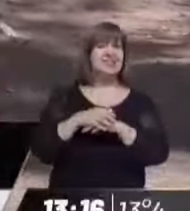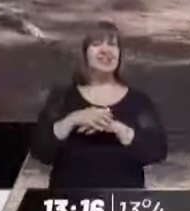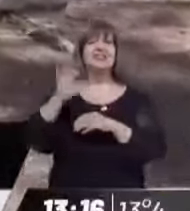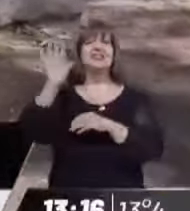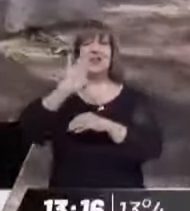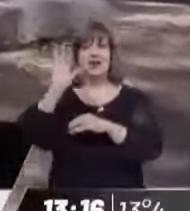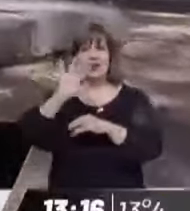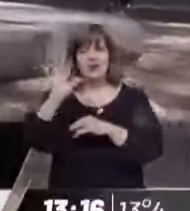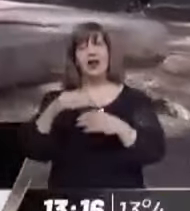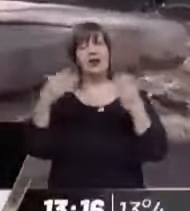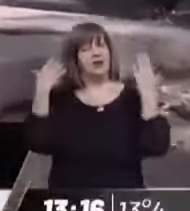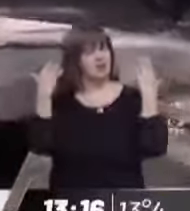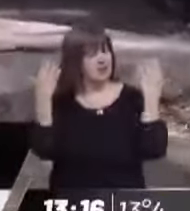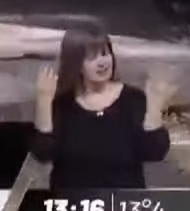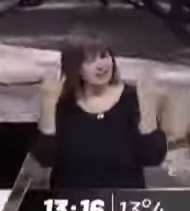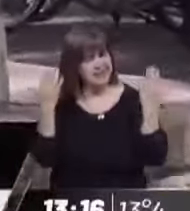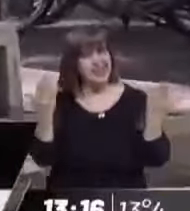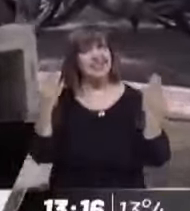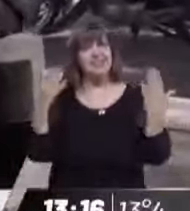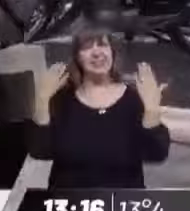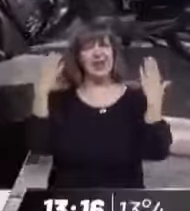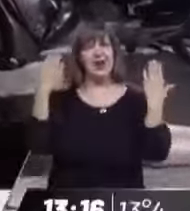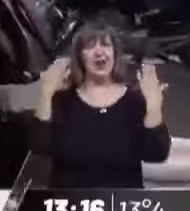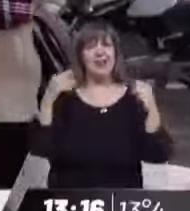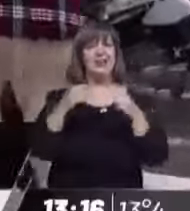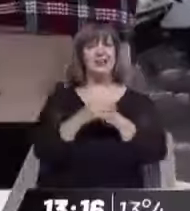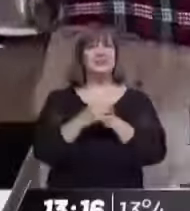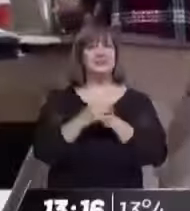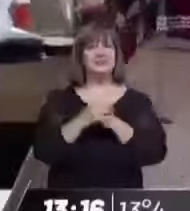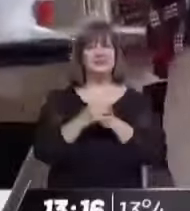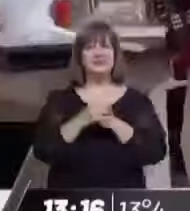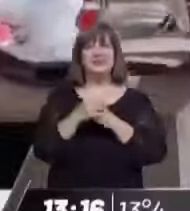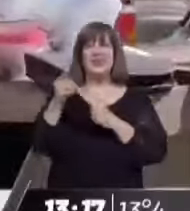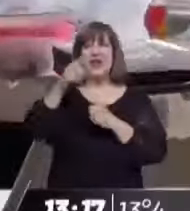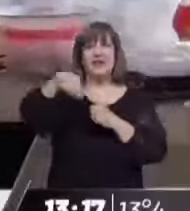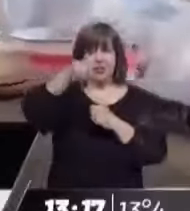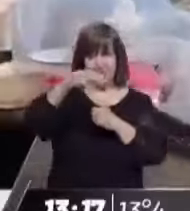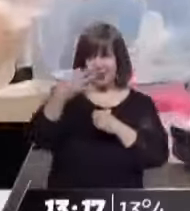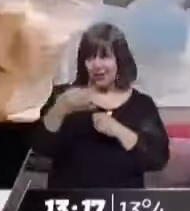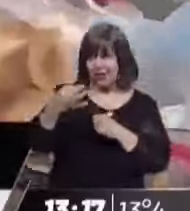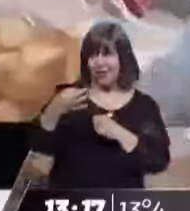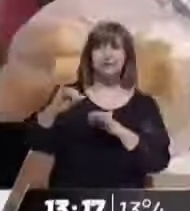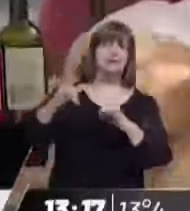saludarlos, felicitarlos. Muchísimas gracias. ¿Todo bien?